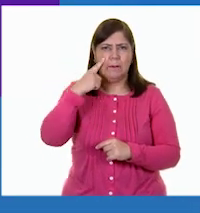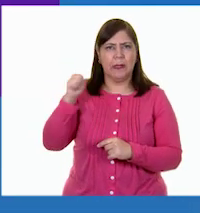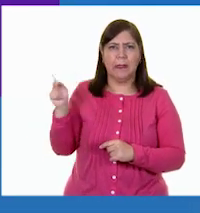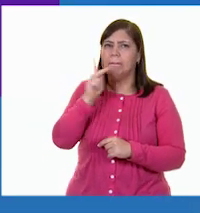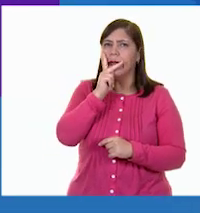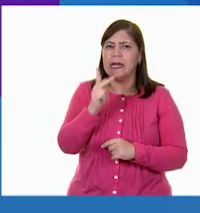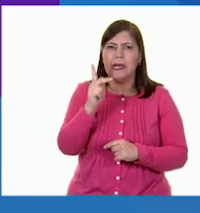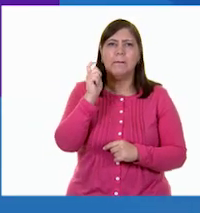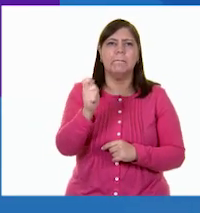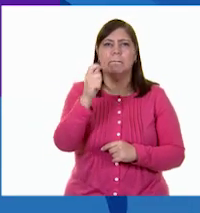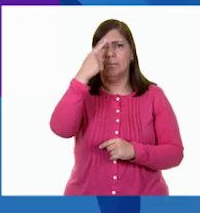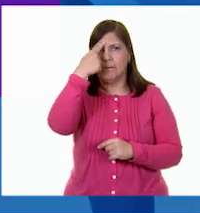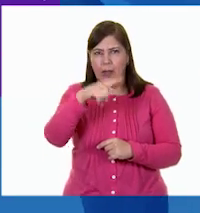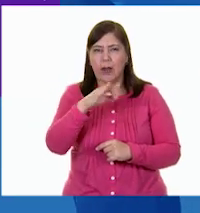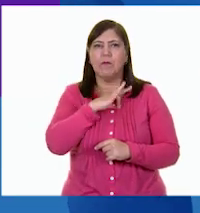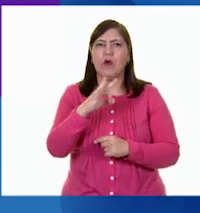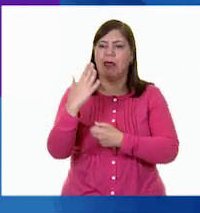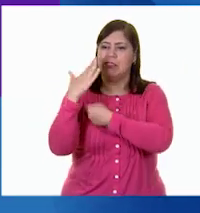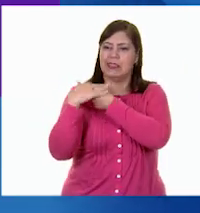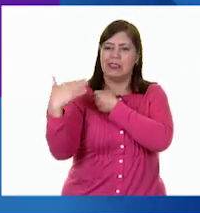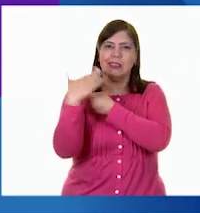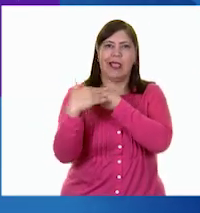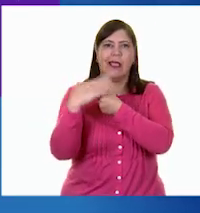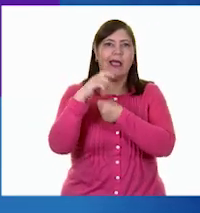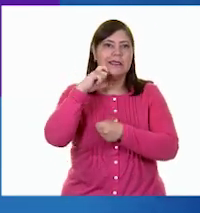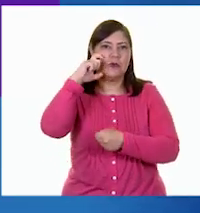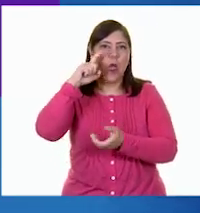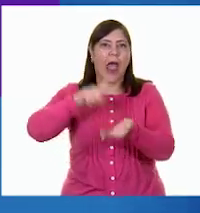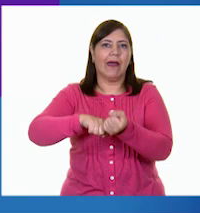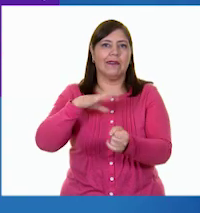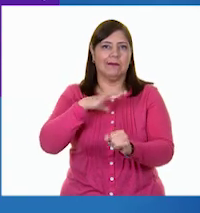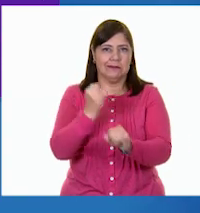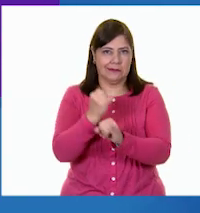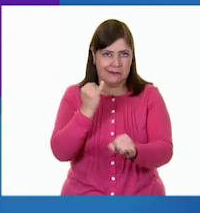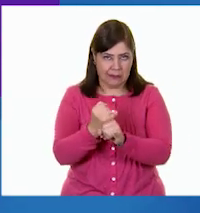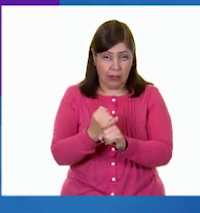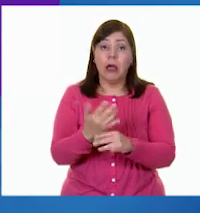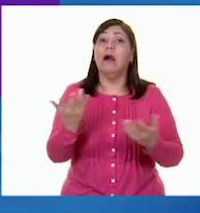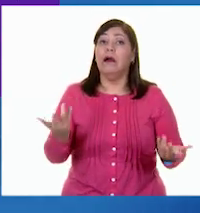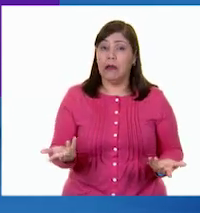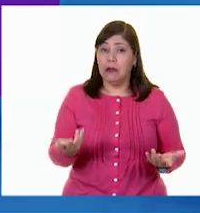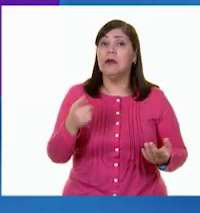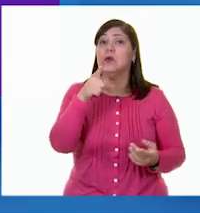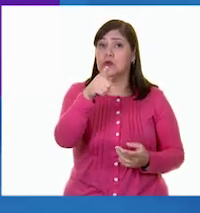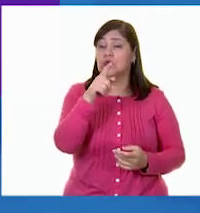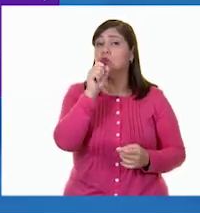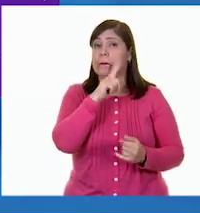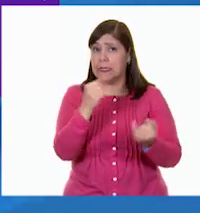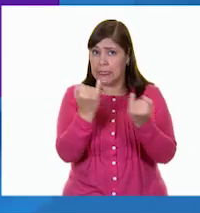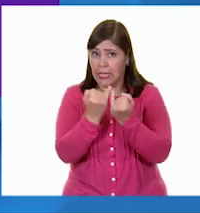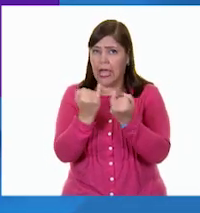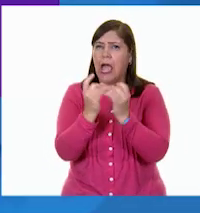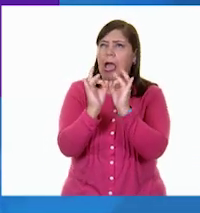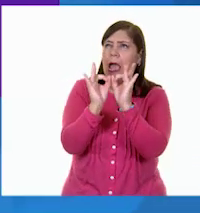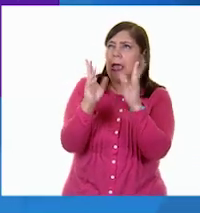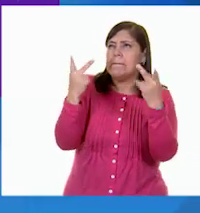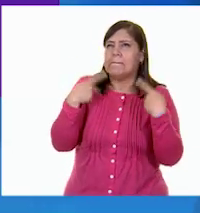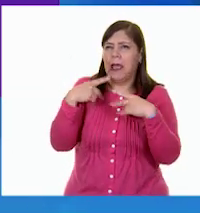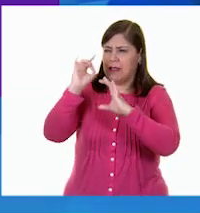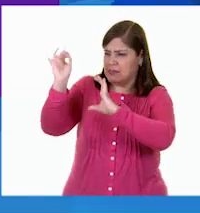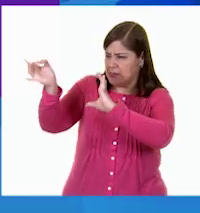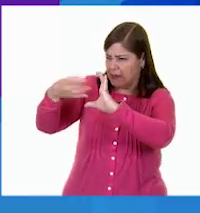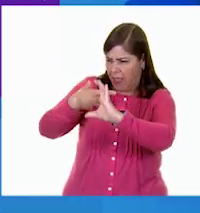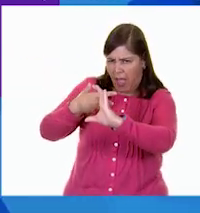usada para señalar el acoso sexual en los medios digitales. De igual manera, si alguna persona llegara a enviarte mensajes